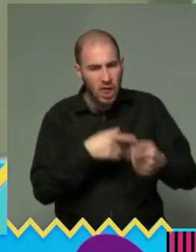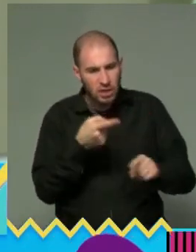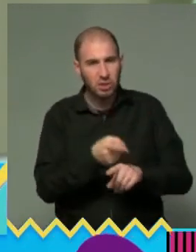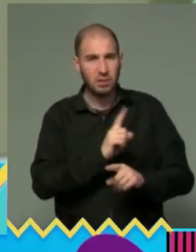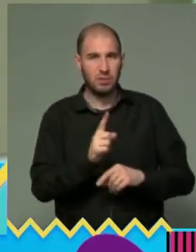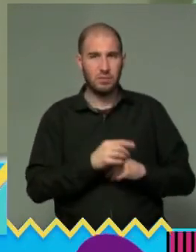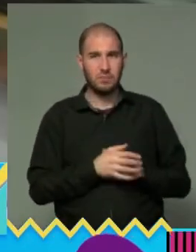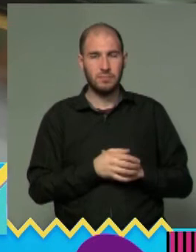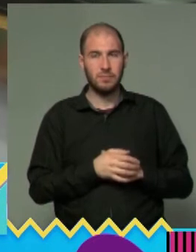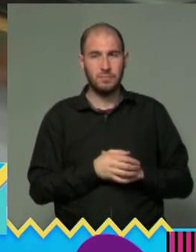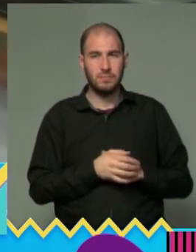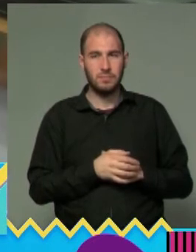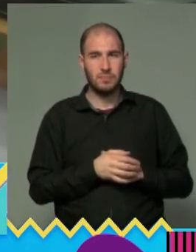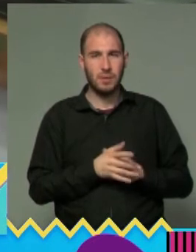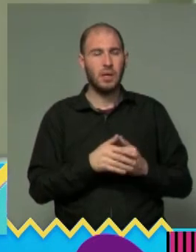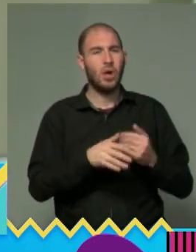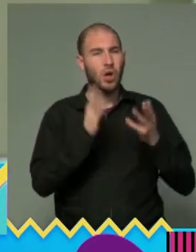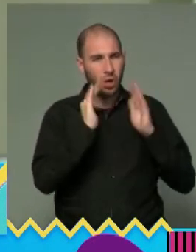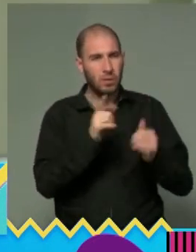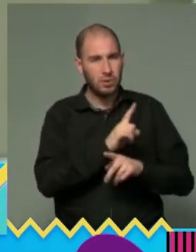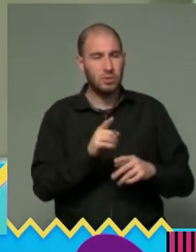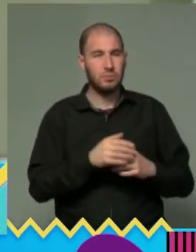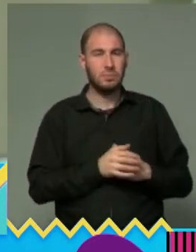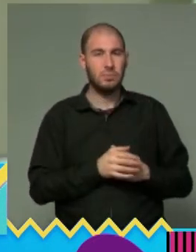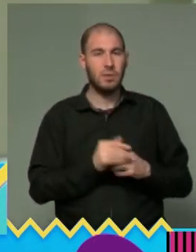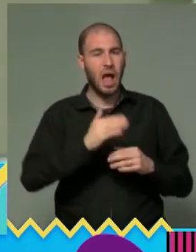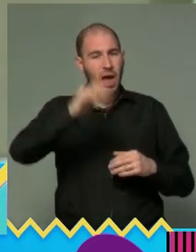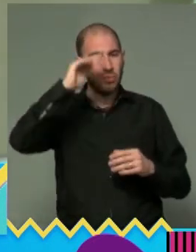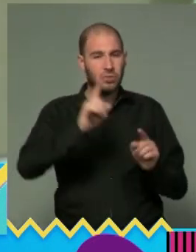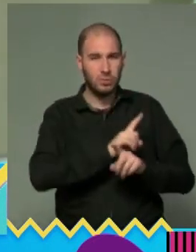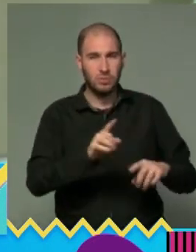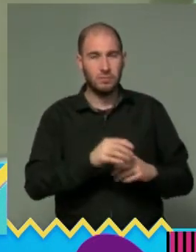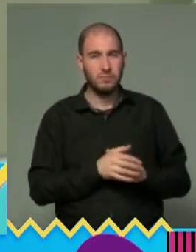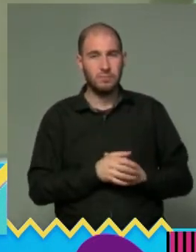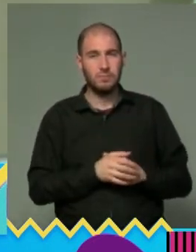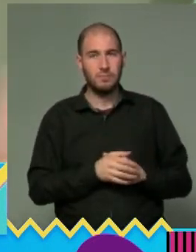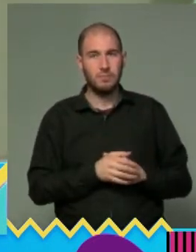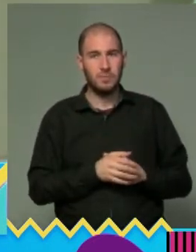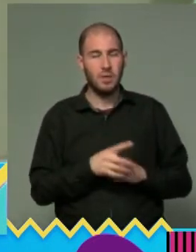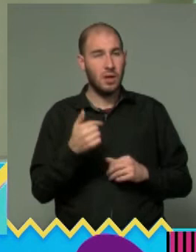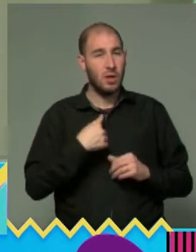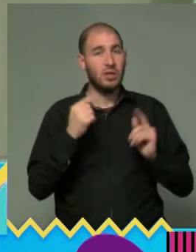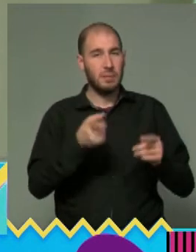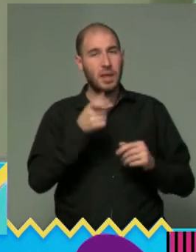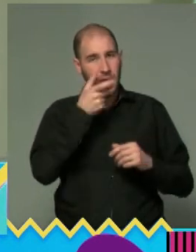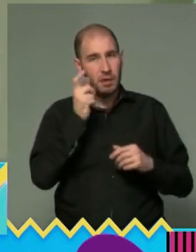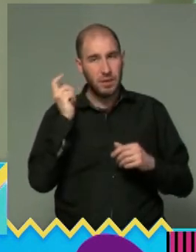niños. Perfecto. Ni adolescentes, ni jóvenes, ni adultos. Yo también he tenido